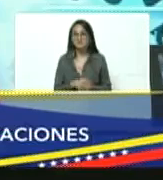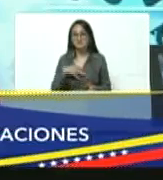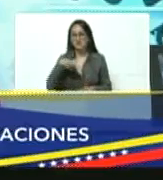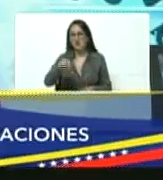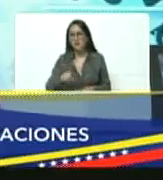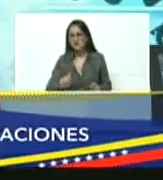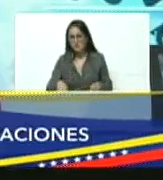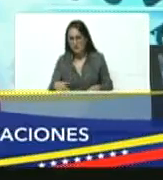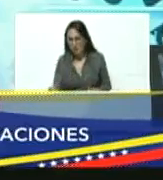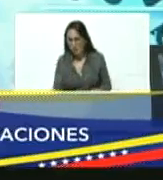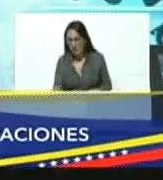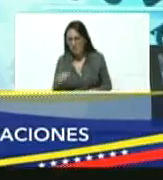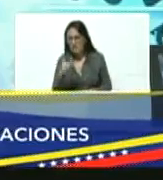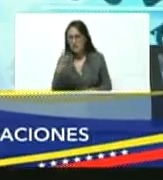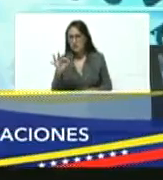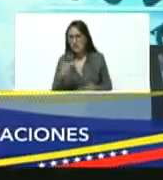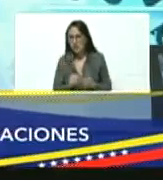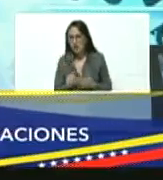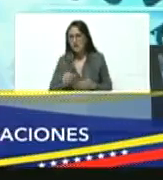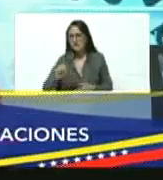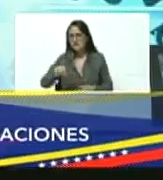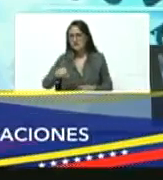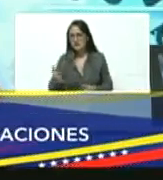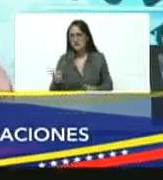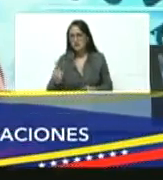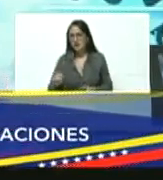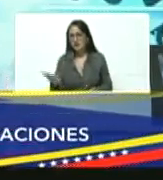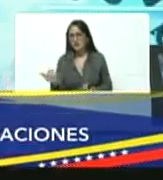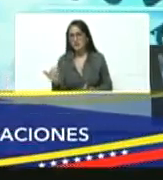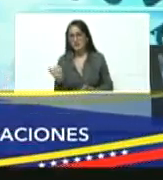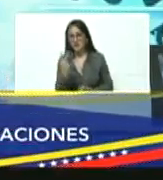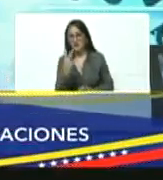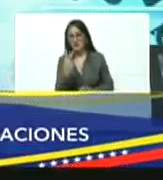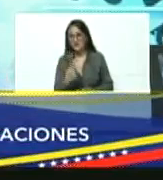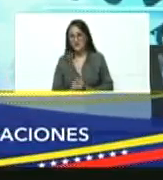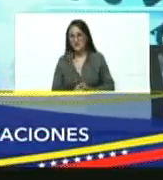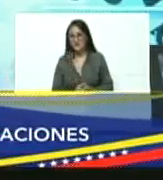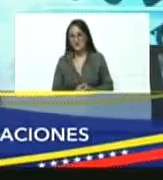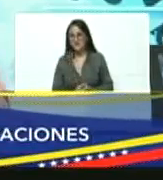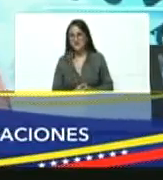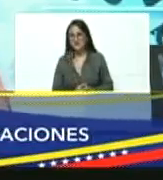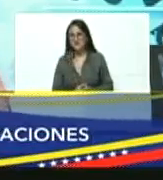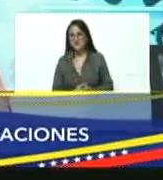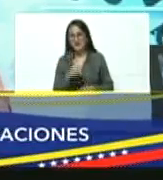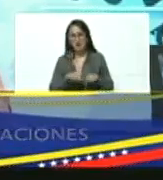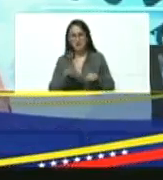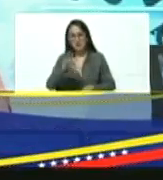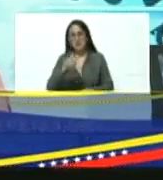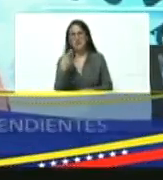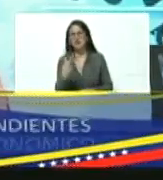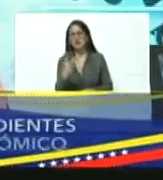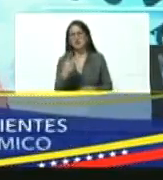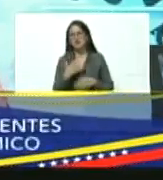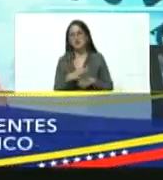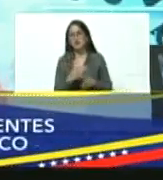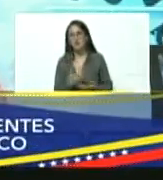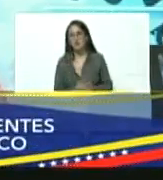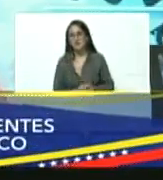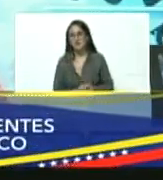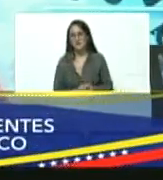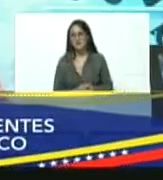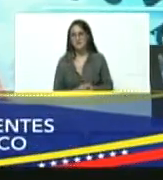esos zapatos cuestan $150. Ah, está barato, dame dos. Se llevan de a dos las cosas. Es lo que llama